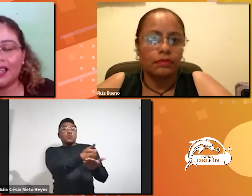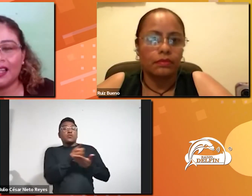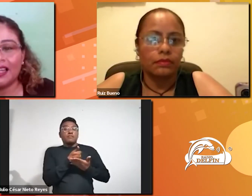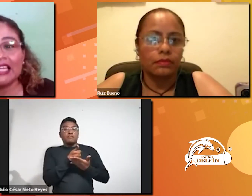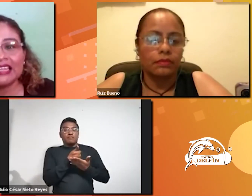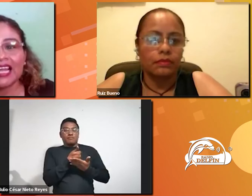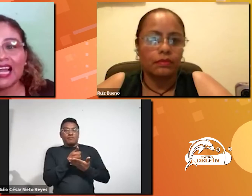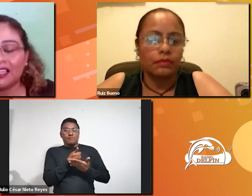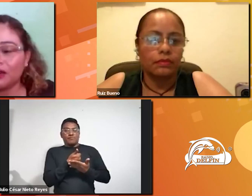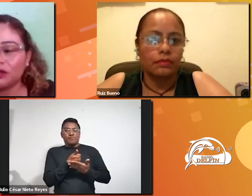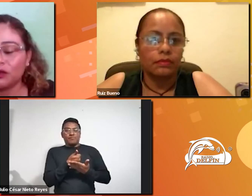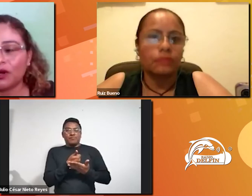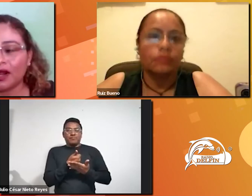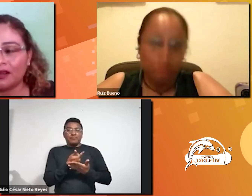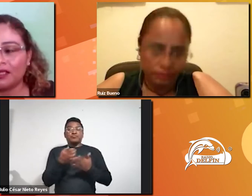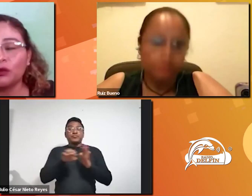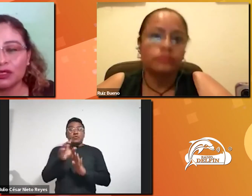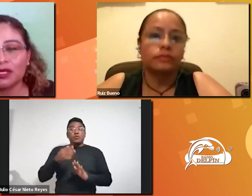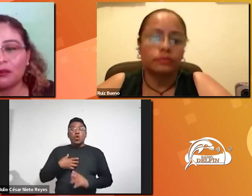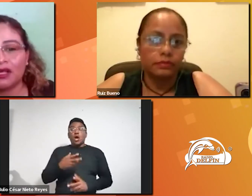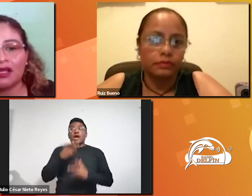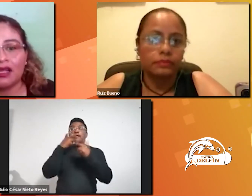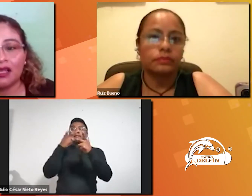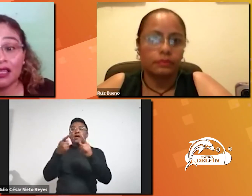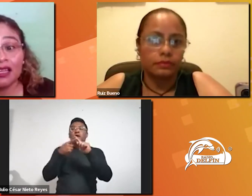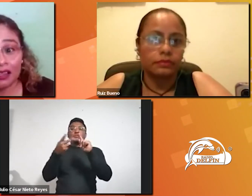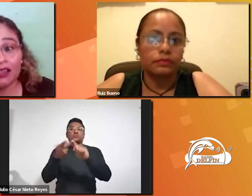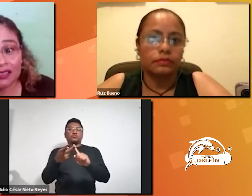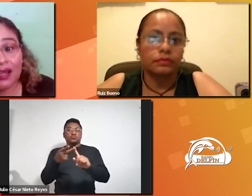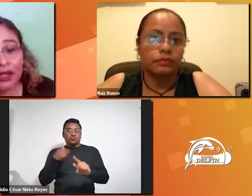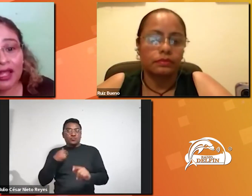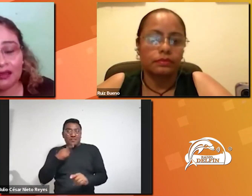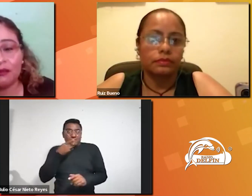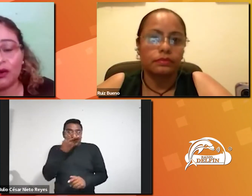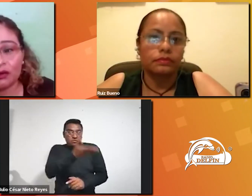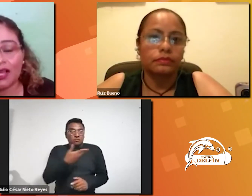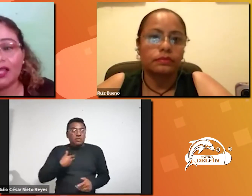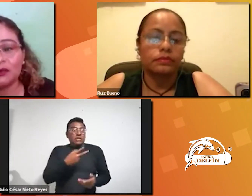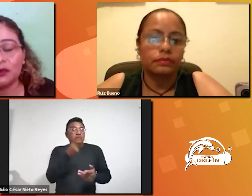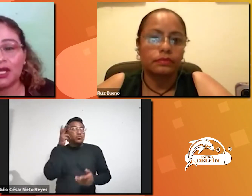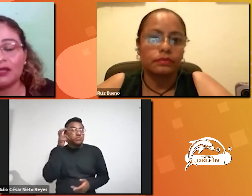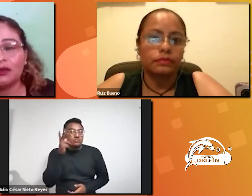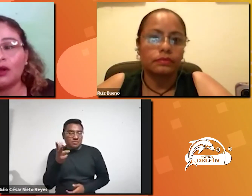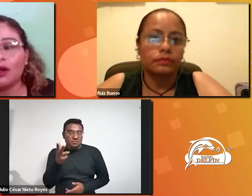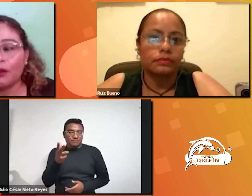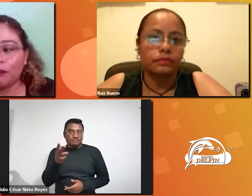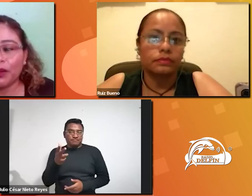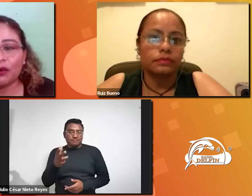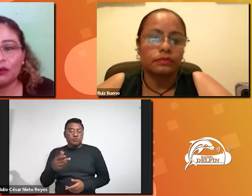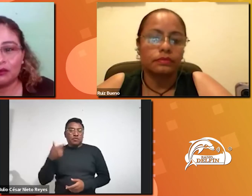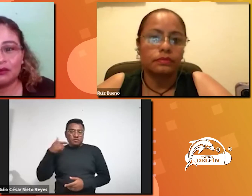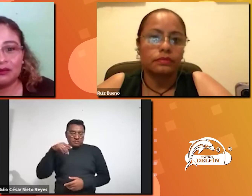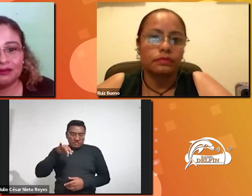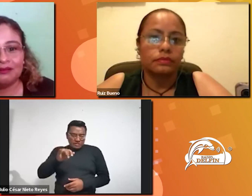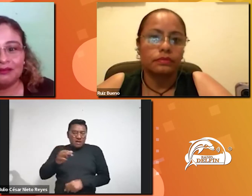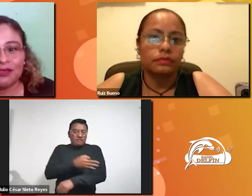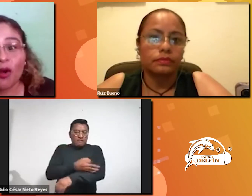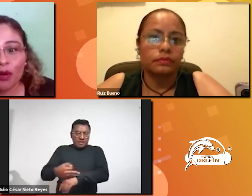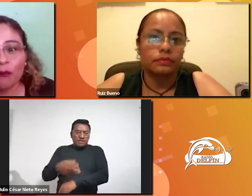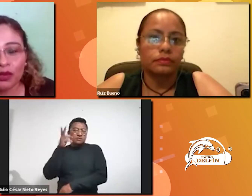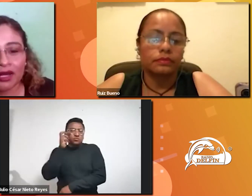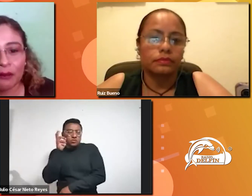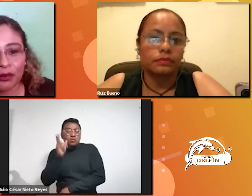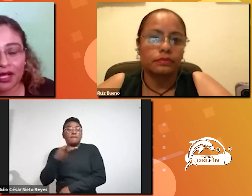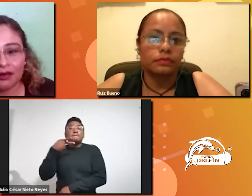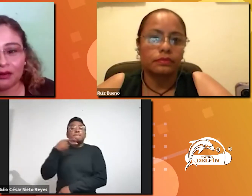quiero gritar, quiero llorar, escúchame. Y está bien, porque lo estás escuchando, pero